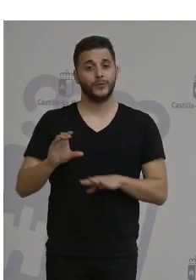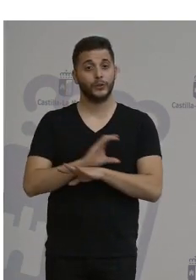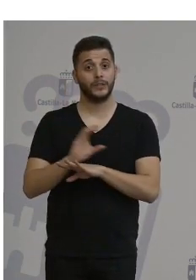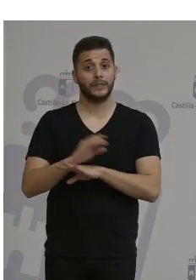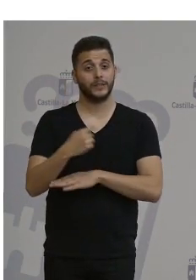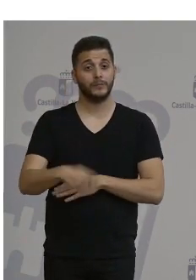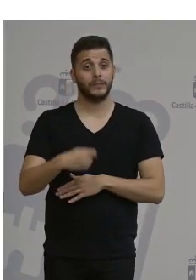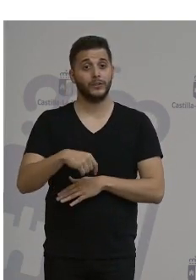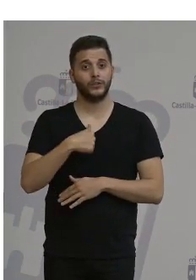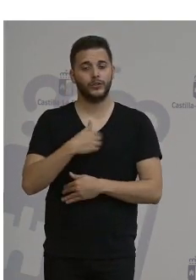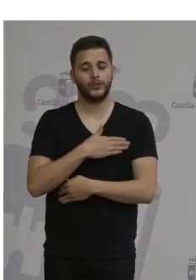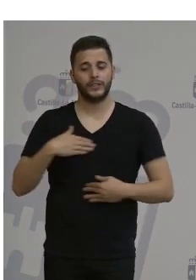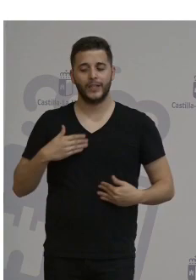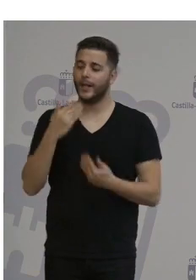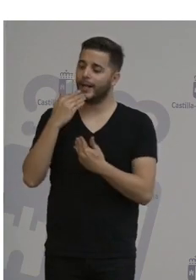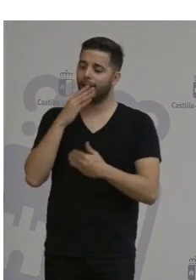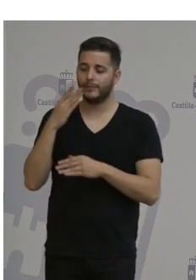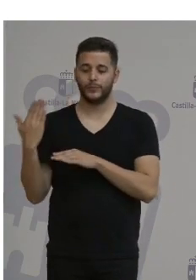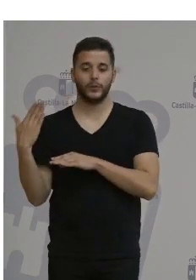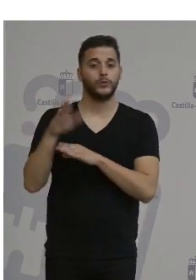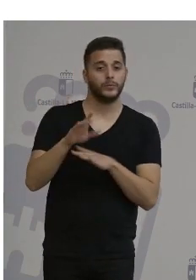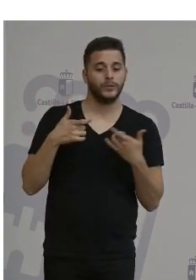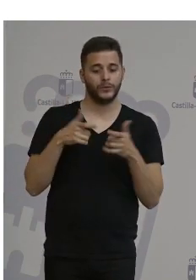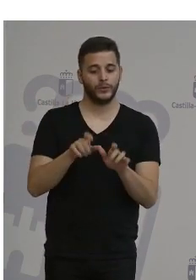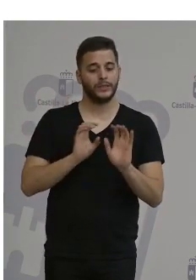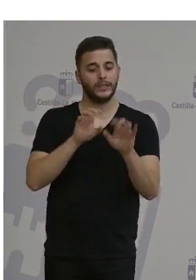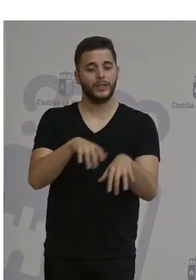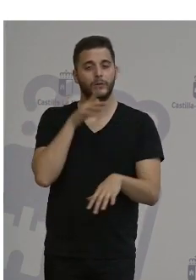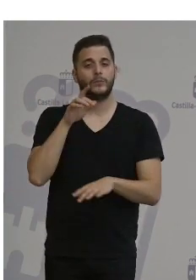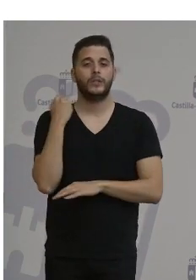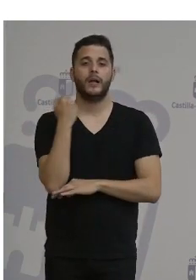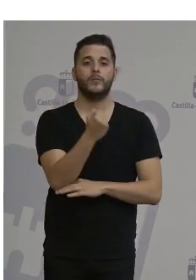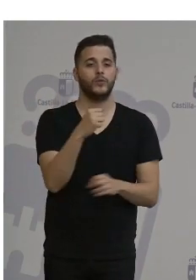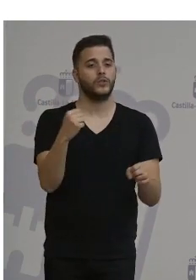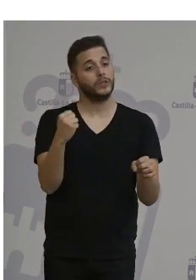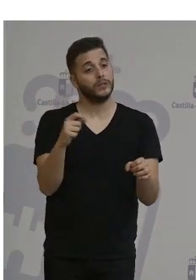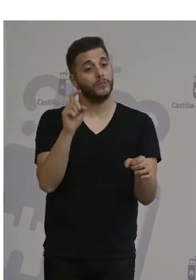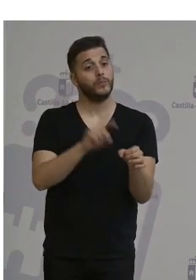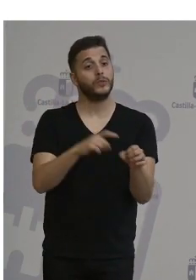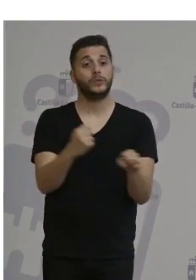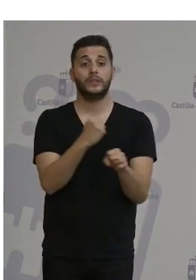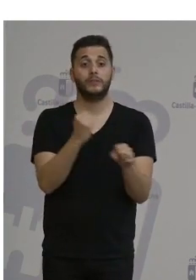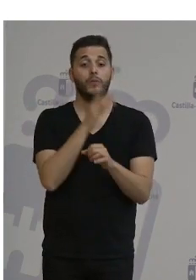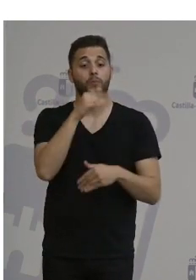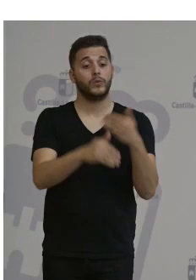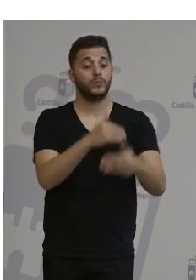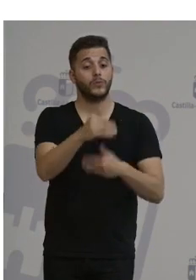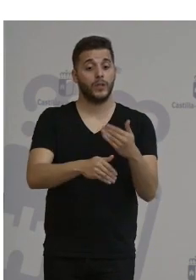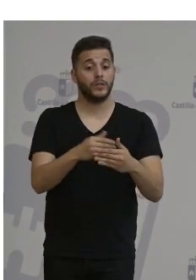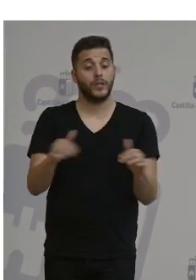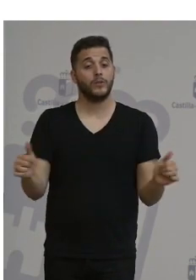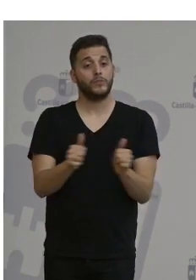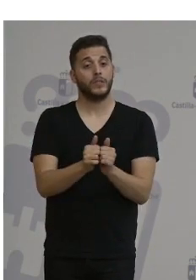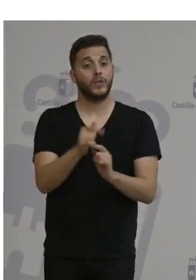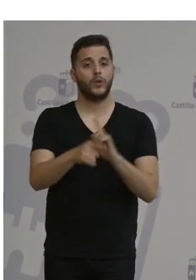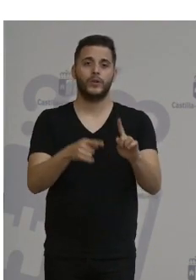agradecer este premio en nombre de la Junta de Castilla y León en la categoría de apoyo en el puesto de trabajo por el proceso de acompañamiento en el acceso al